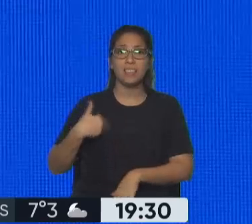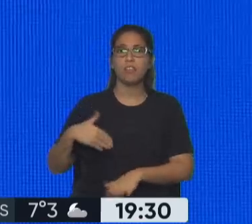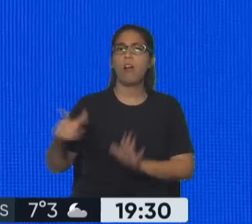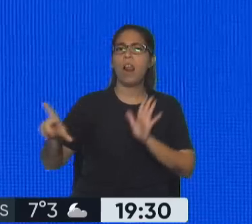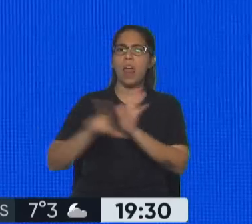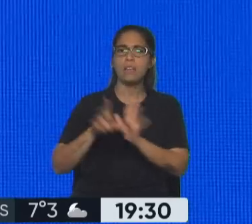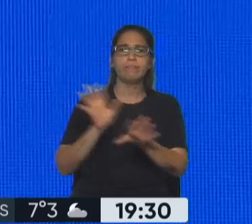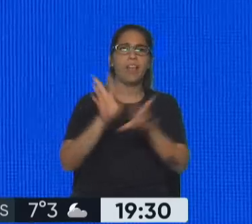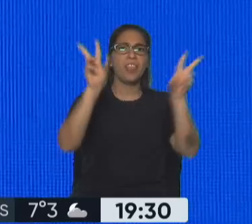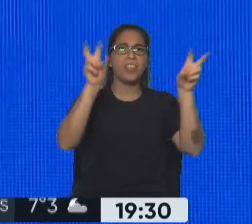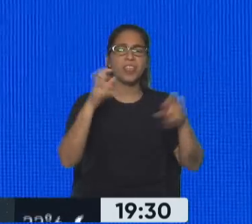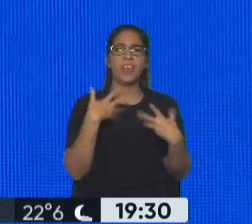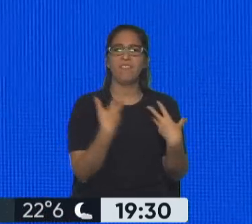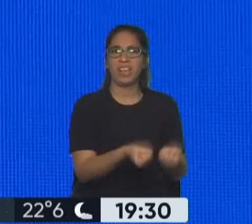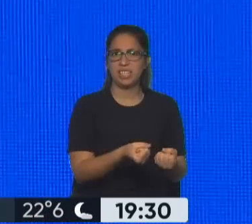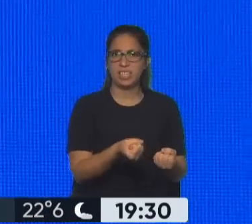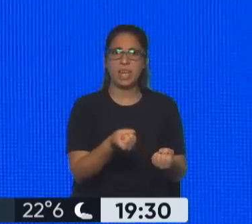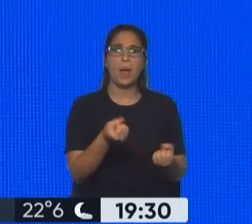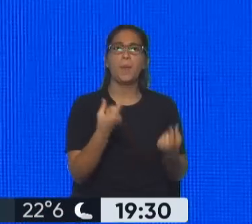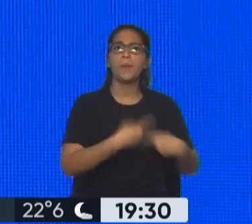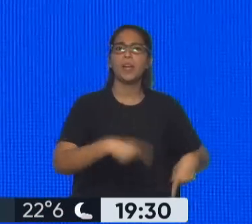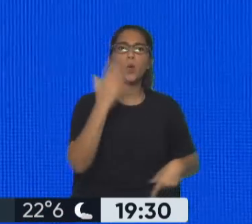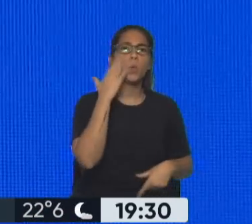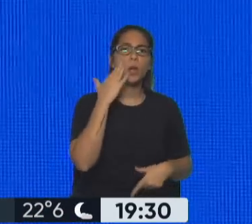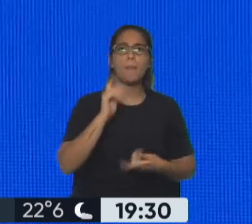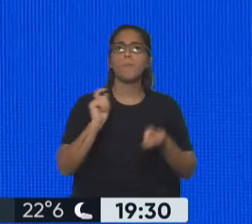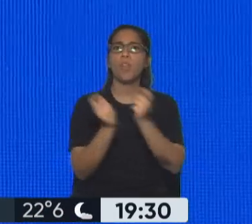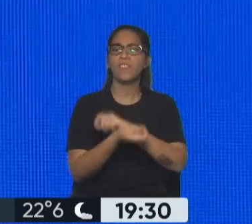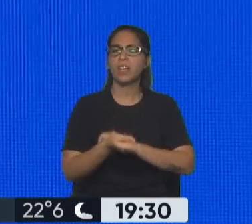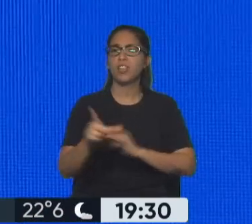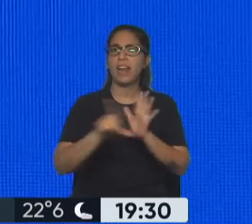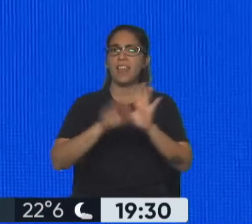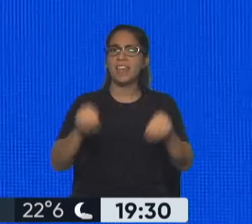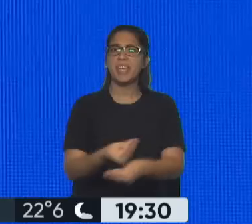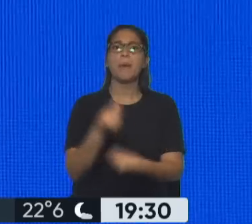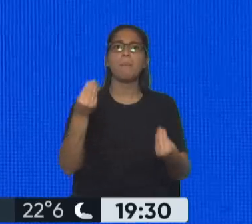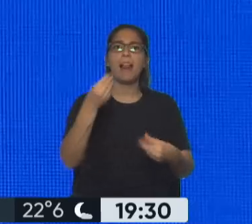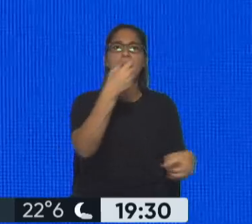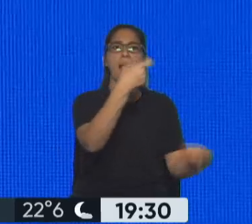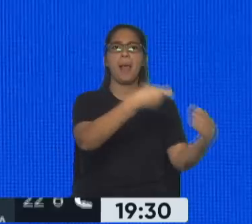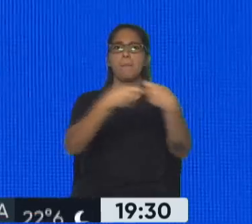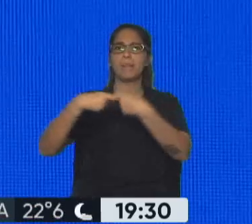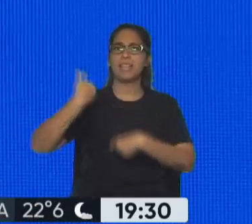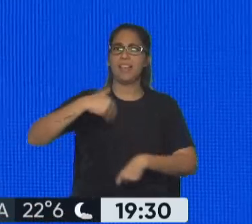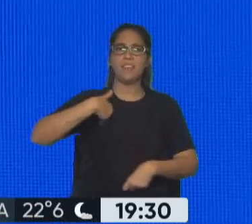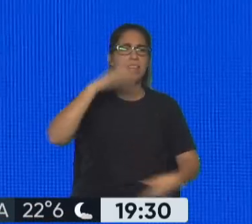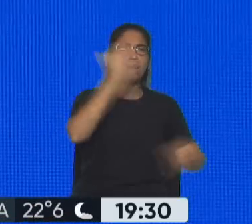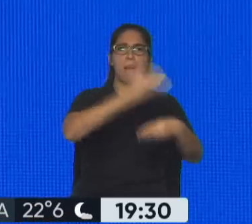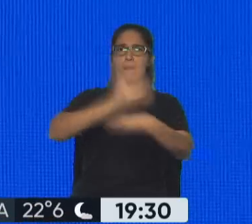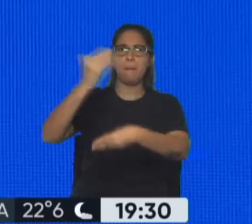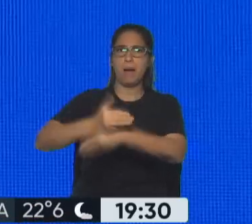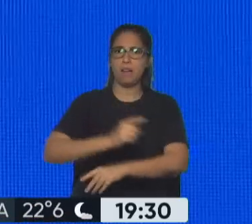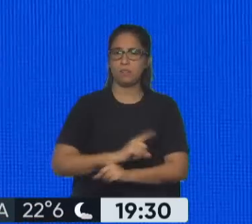la defensa de los bienes culturales, la modificación de la ley de quiebra para que no se fundieran las empresas argentinas. Tan